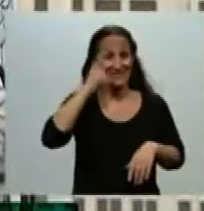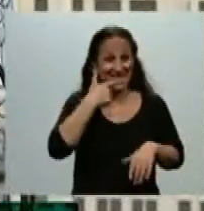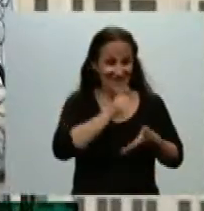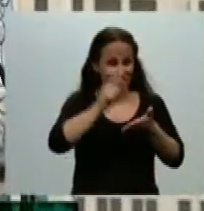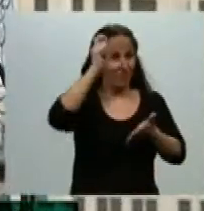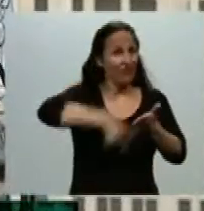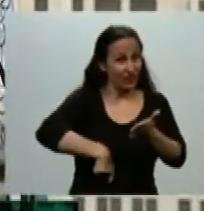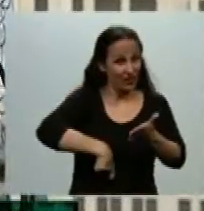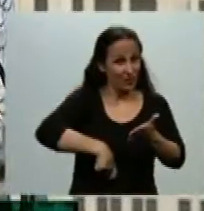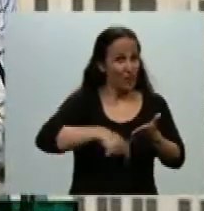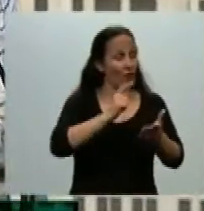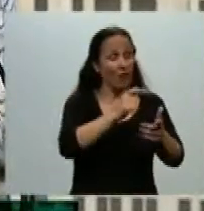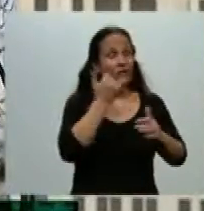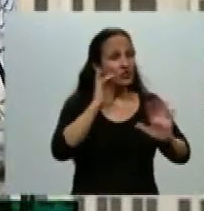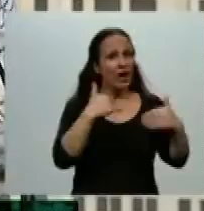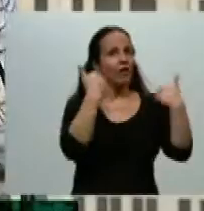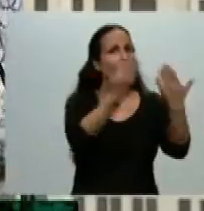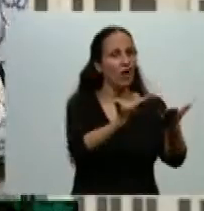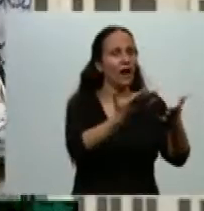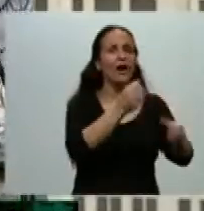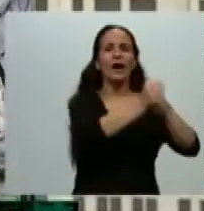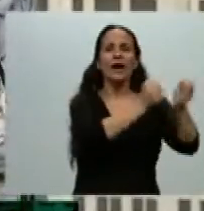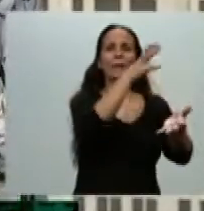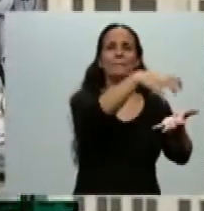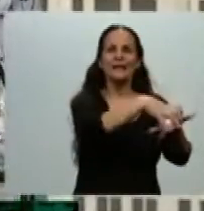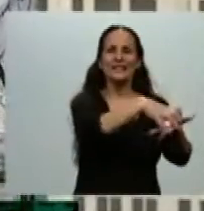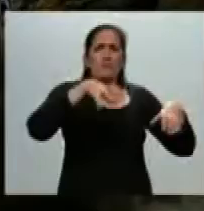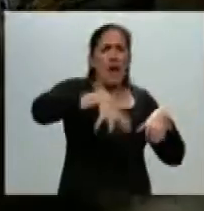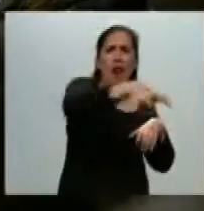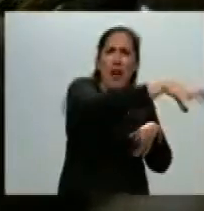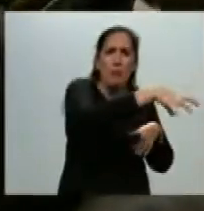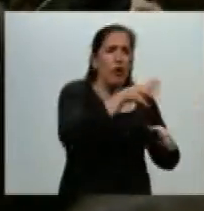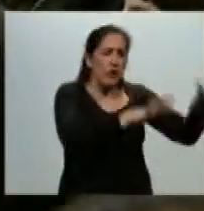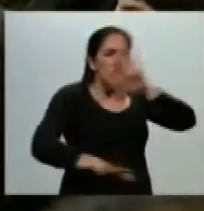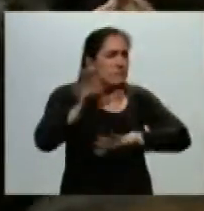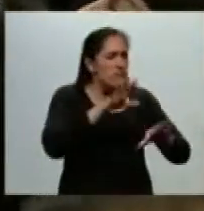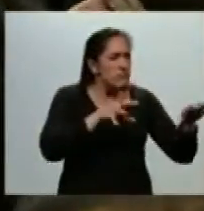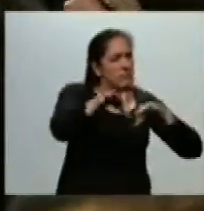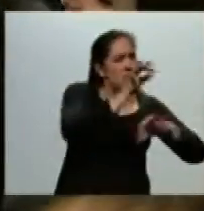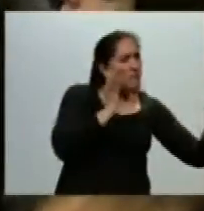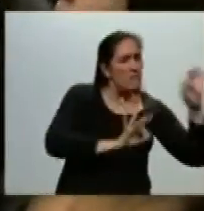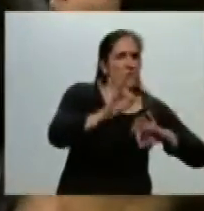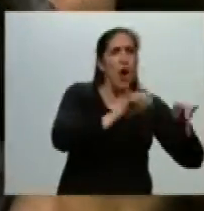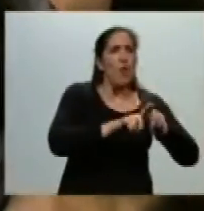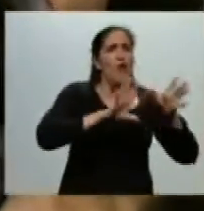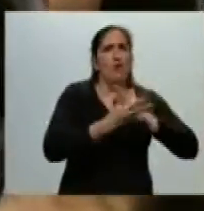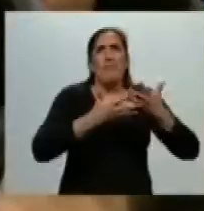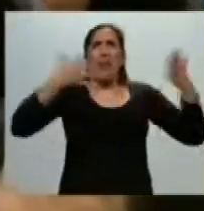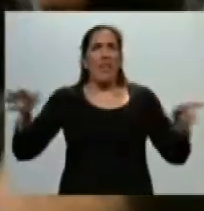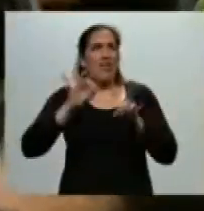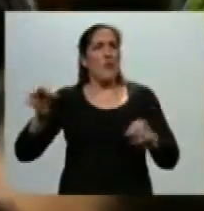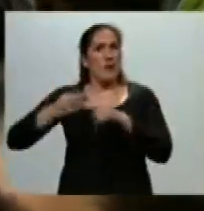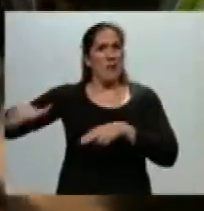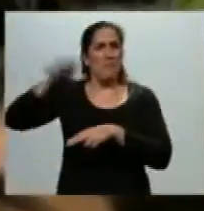resolución adjudicando a la empresa Riva, Sociedad Anónima, que va a ser socia del Estado. Y la torre,